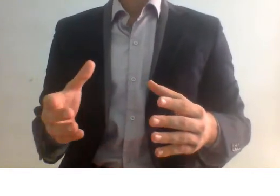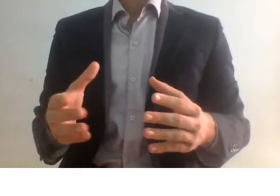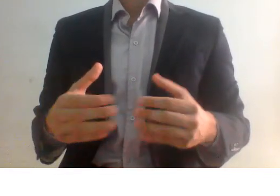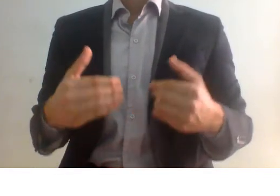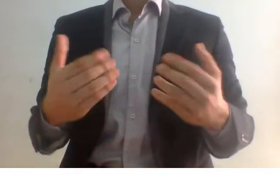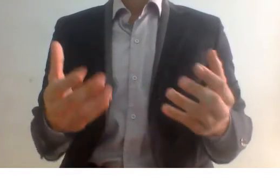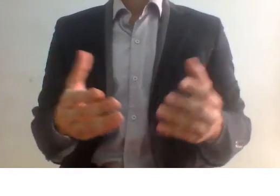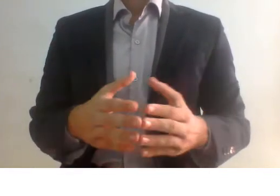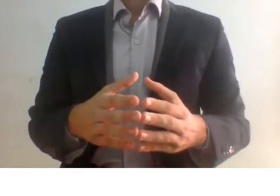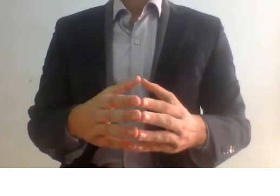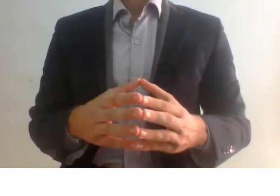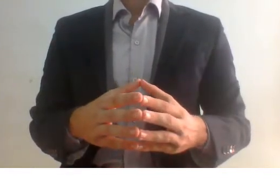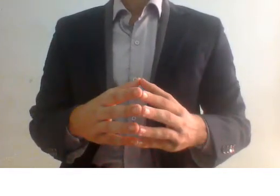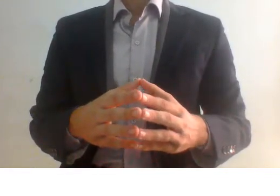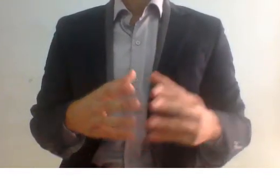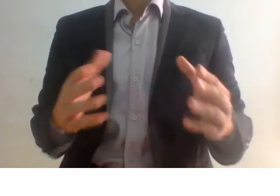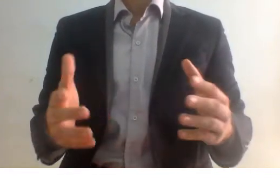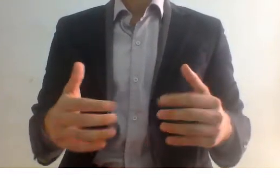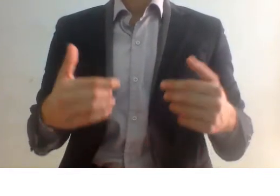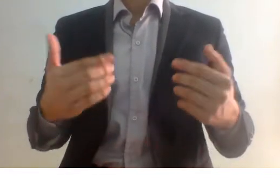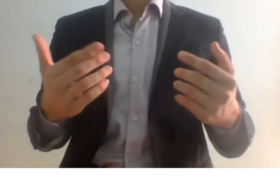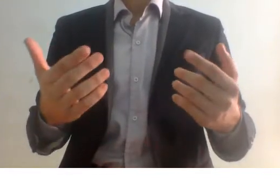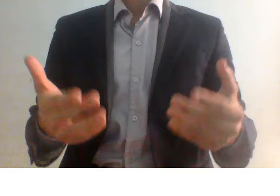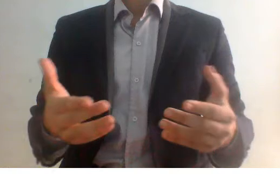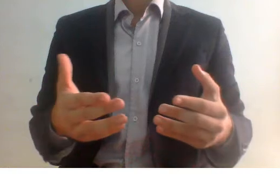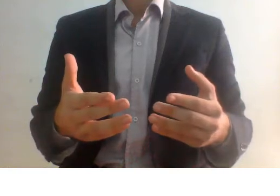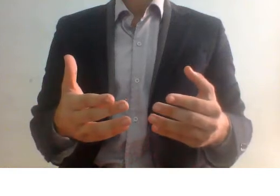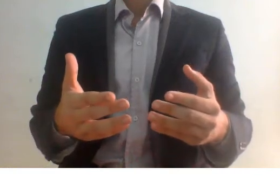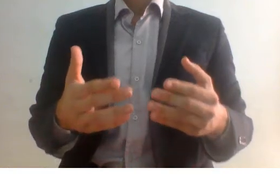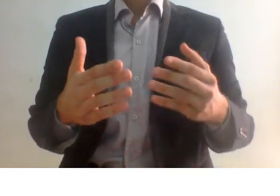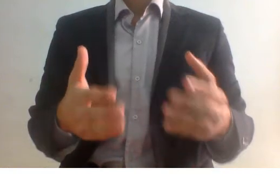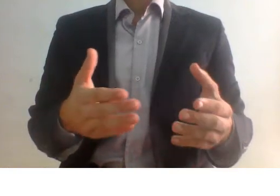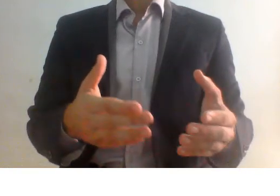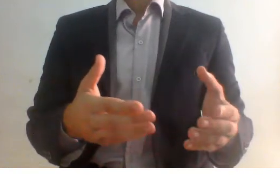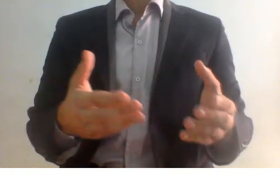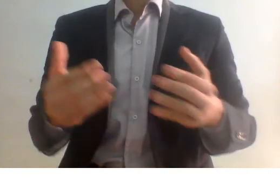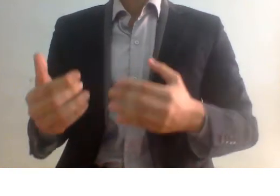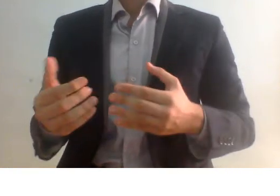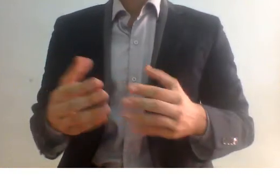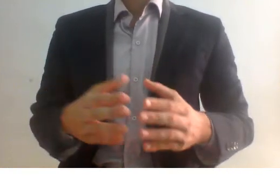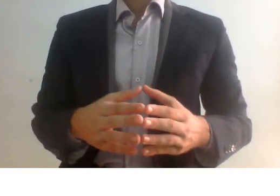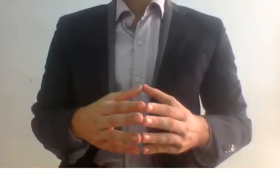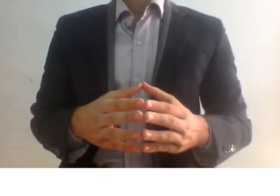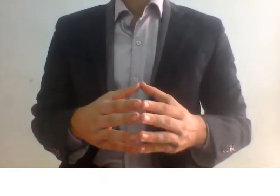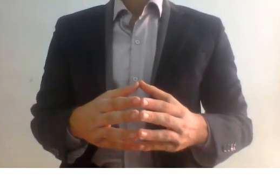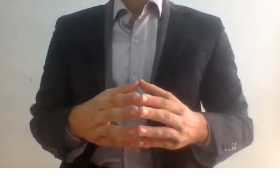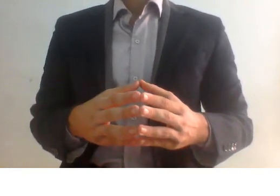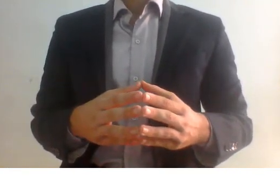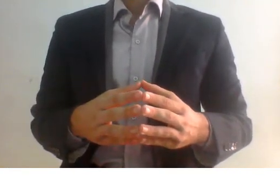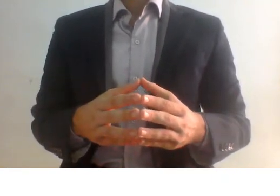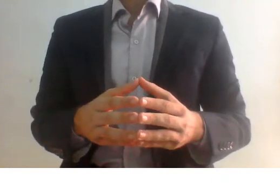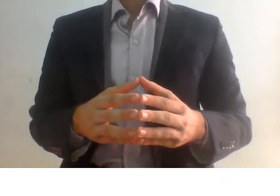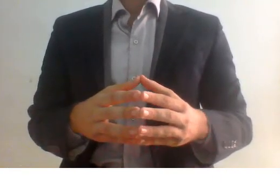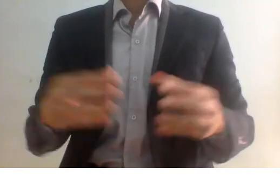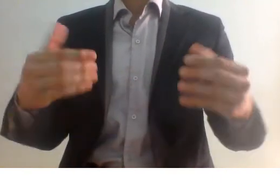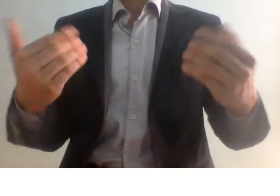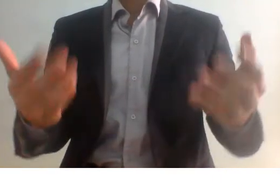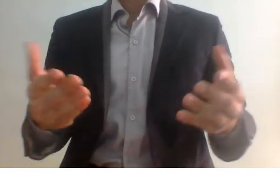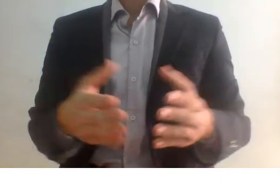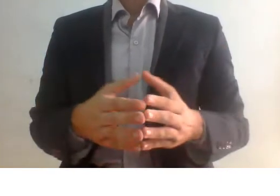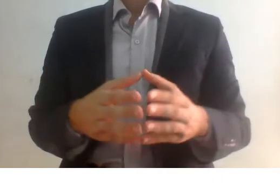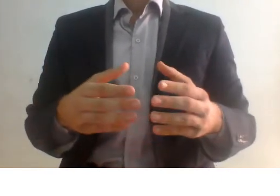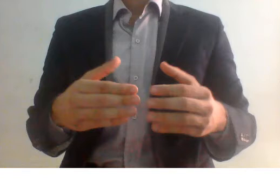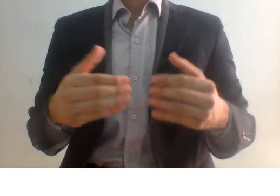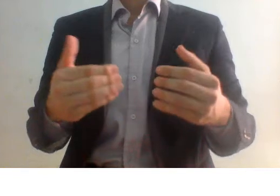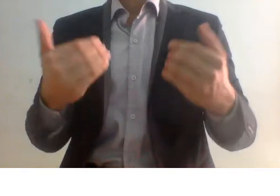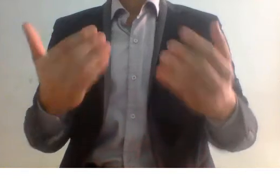estos intermediarios. ¿Quiénes son los que se están haciendo ricos pues digamos, maltratar o violar los derechos de las personas? Muy sencillo, los